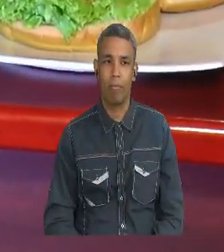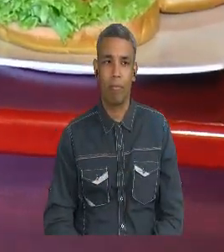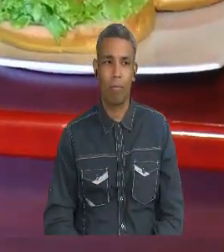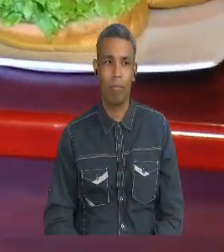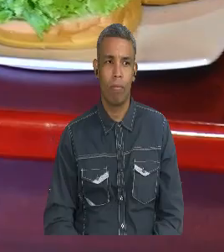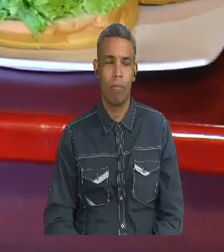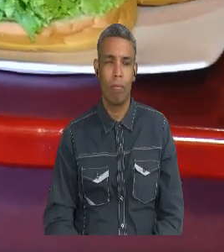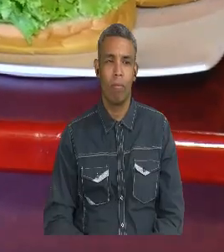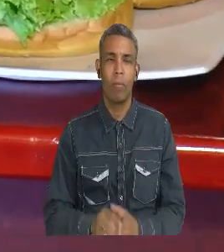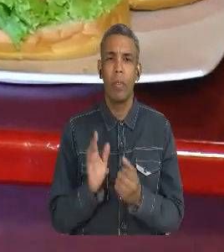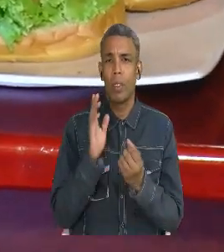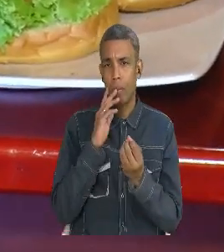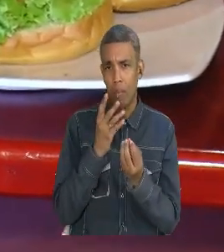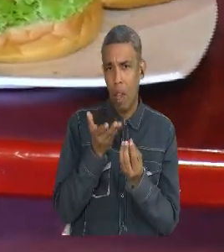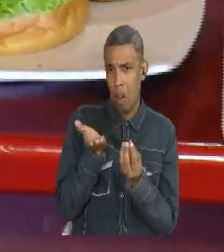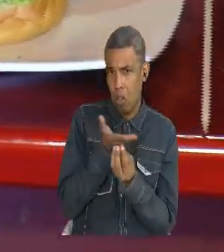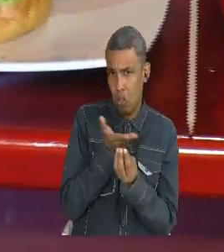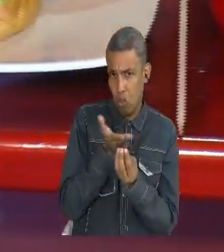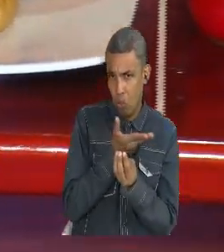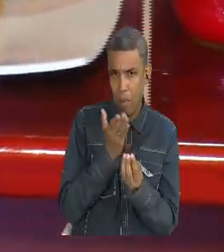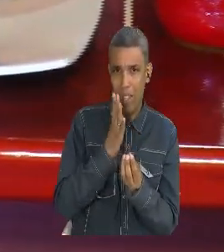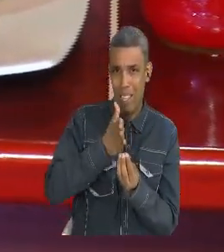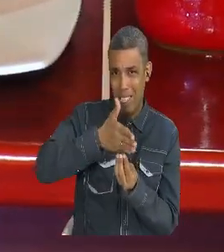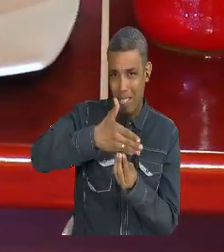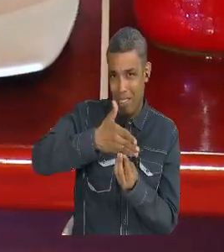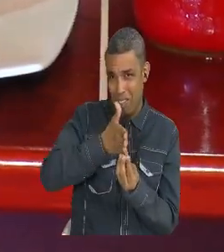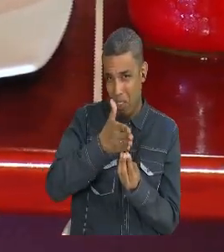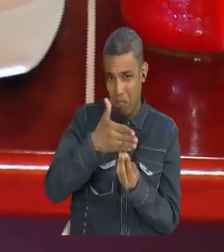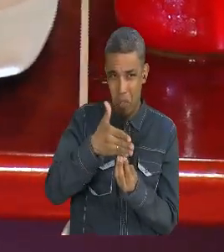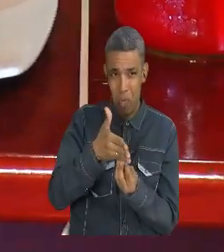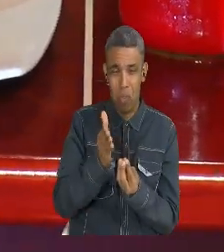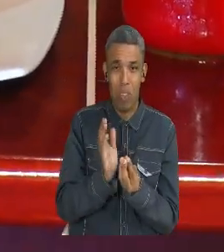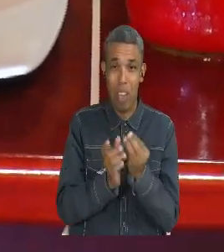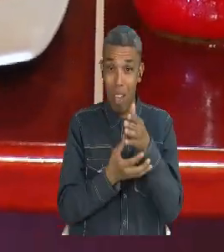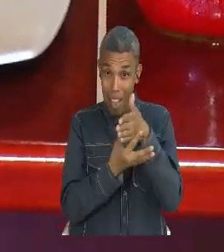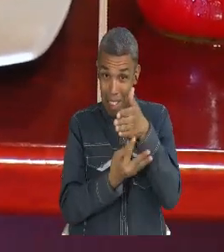la cebolla en grillé, como habíamos hablado, la cebolla salteada en aceite.